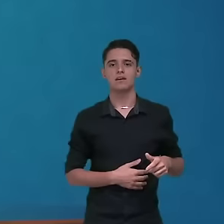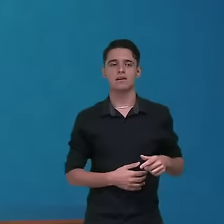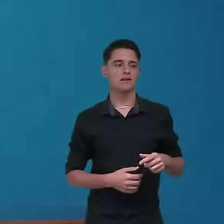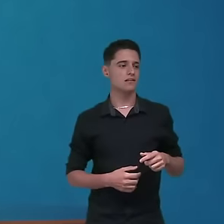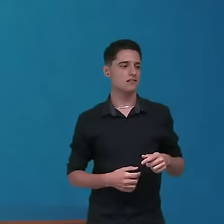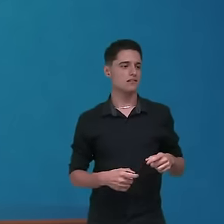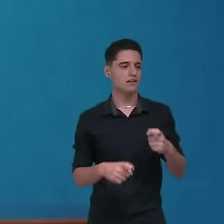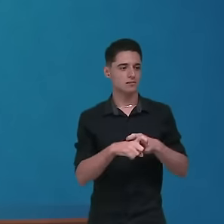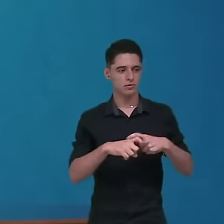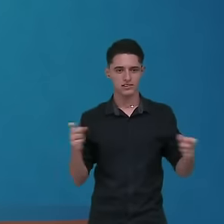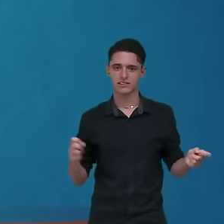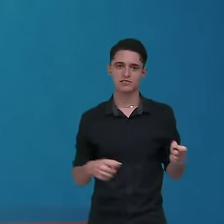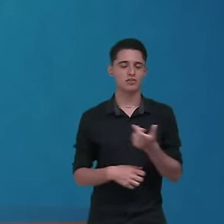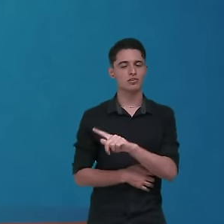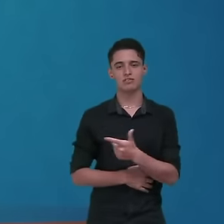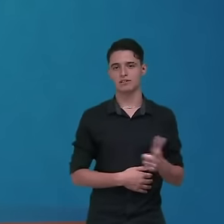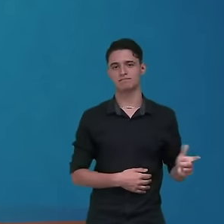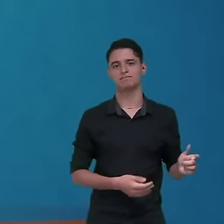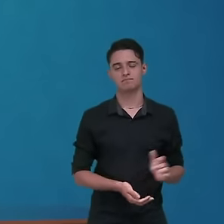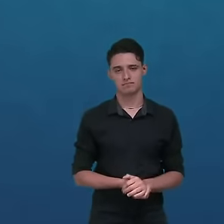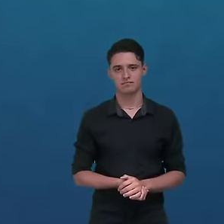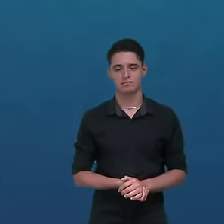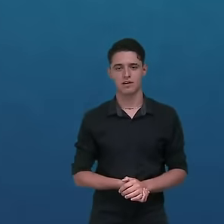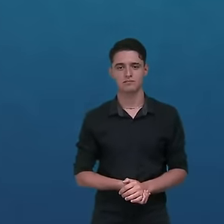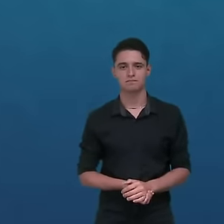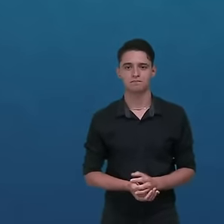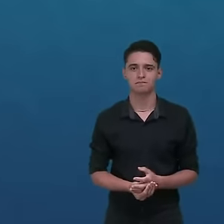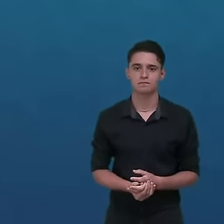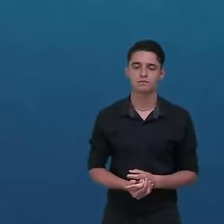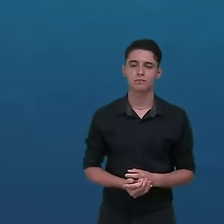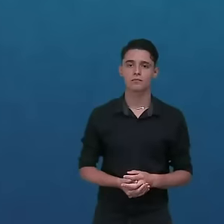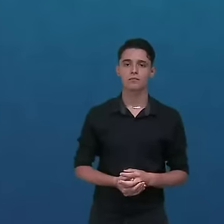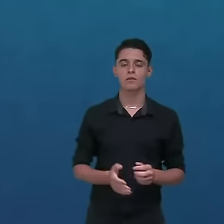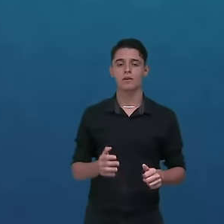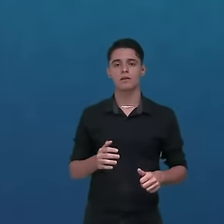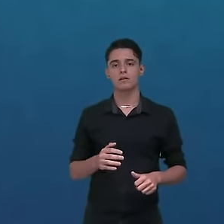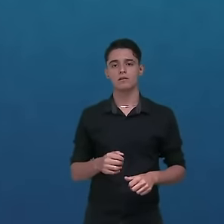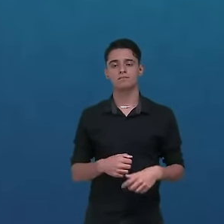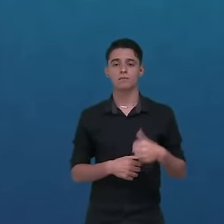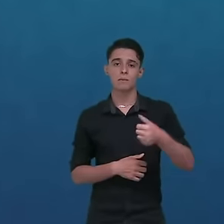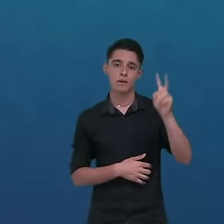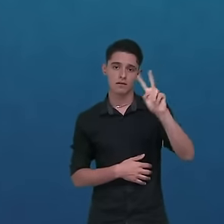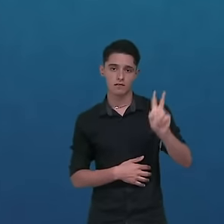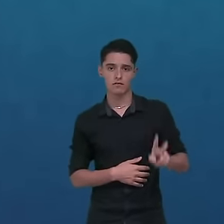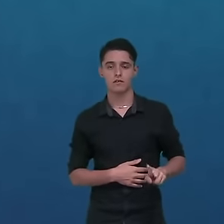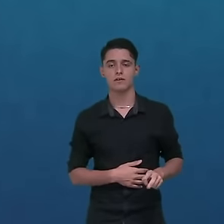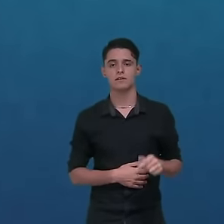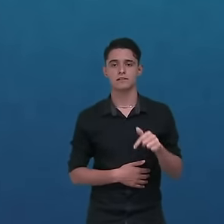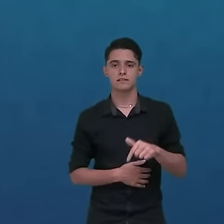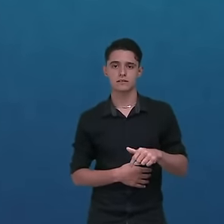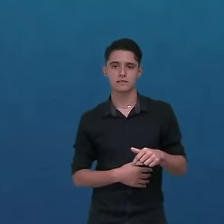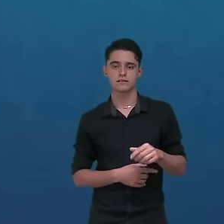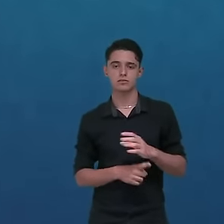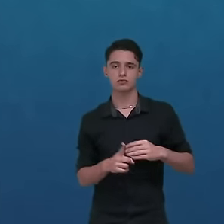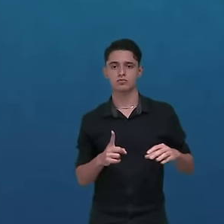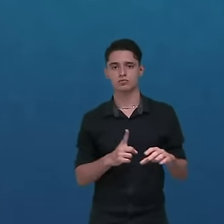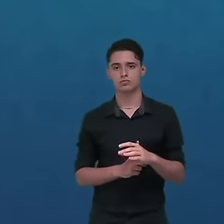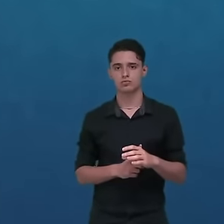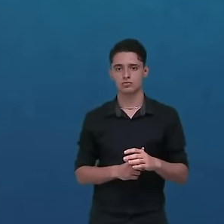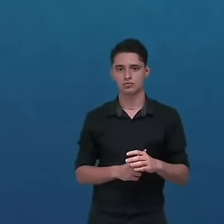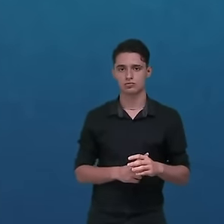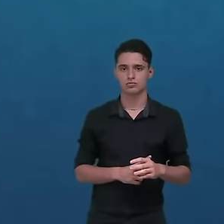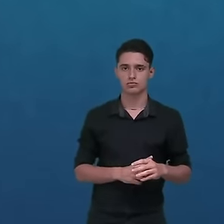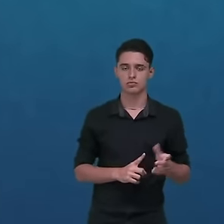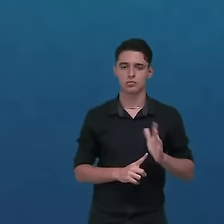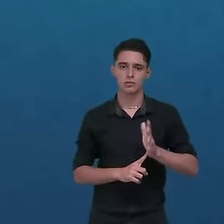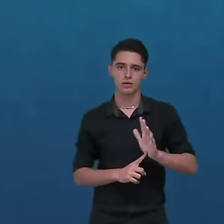imposible. Yo estoy muy feliz de estar aquí por primera vez. Quiero agradecer al Señor por la vida del bispo, de la bispa, de cada